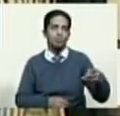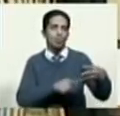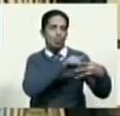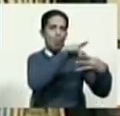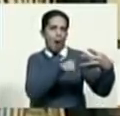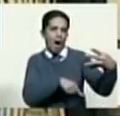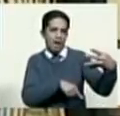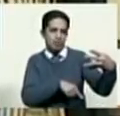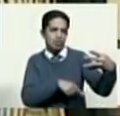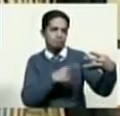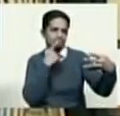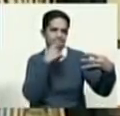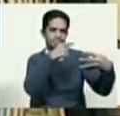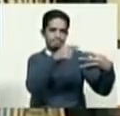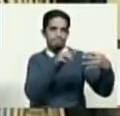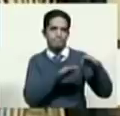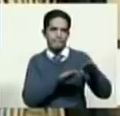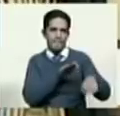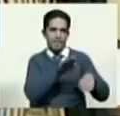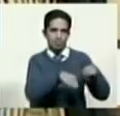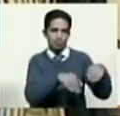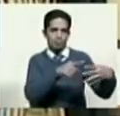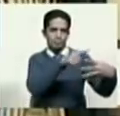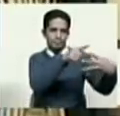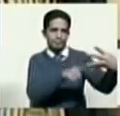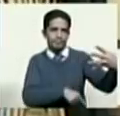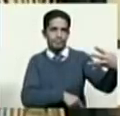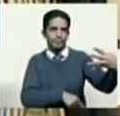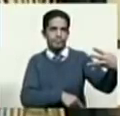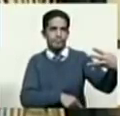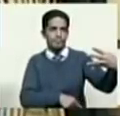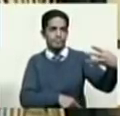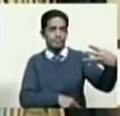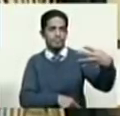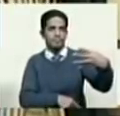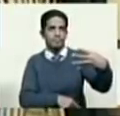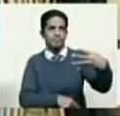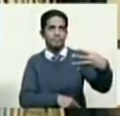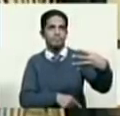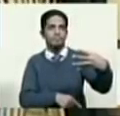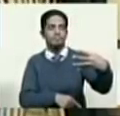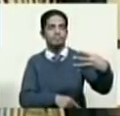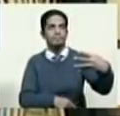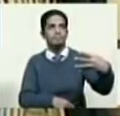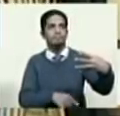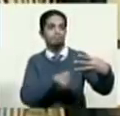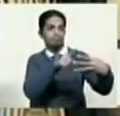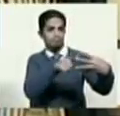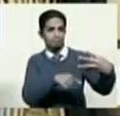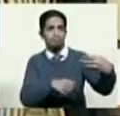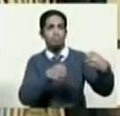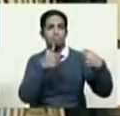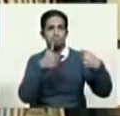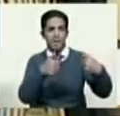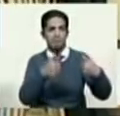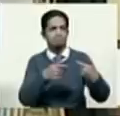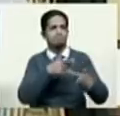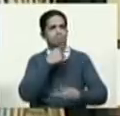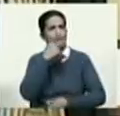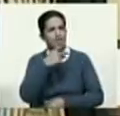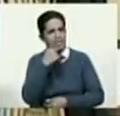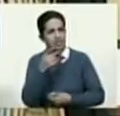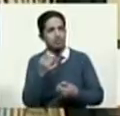fases. Han definido con bastante precisión y cuidado político,